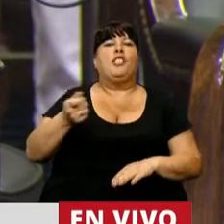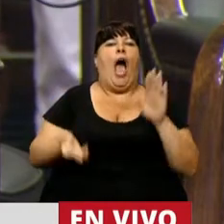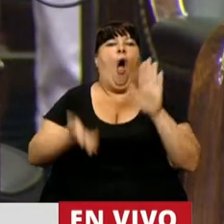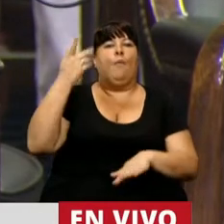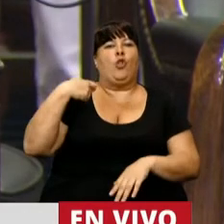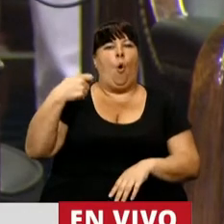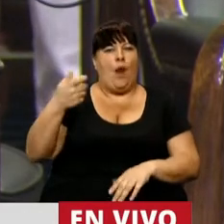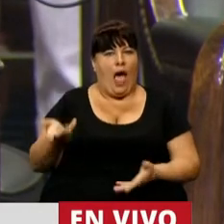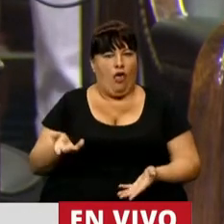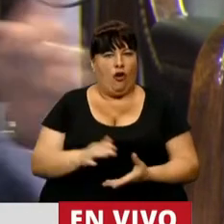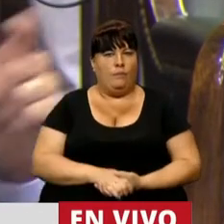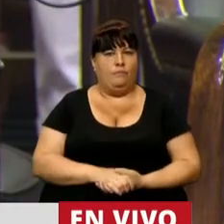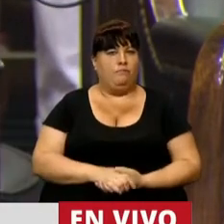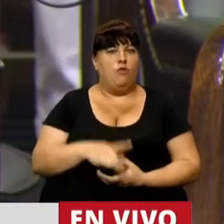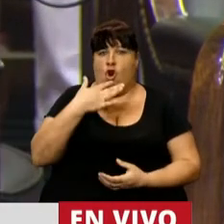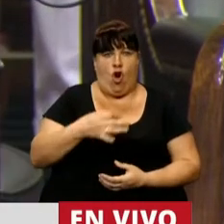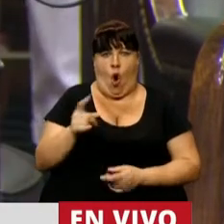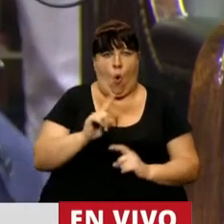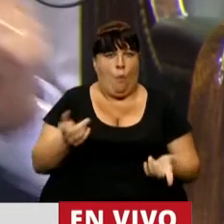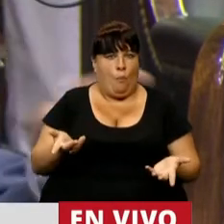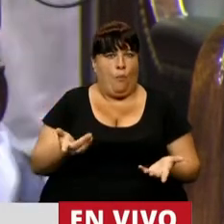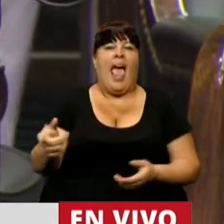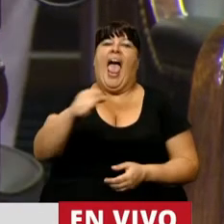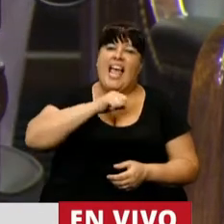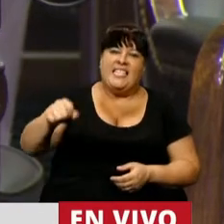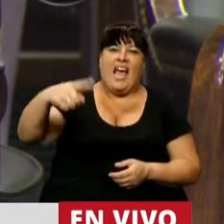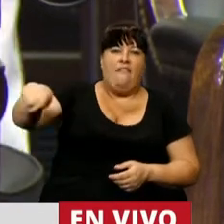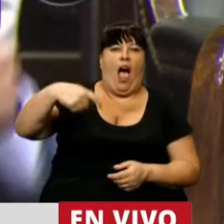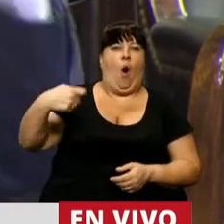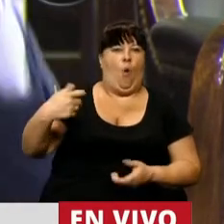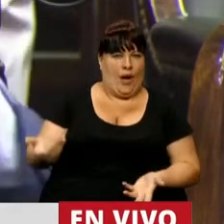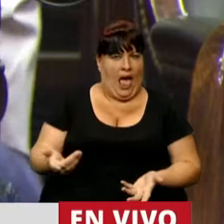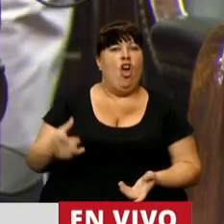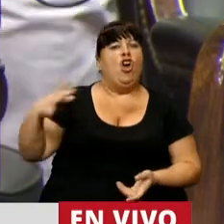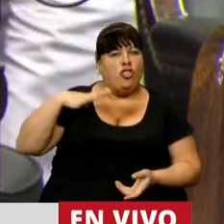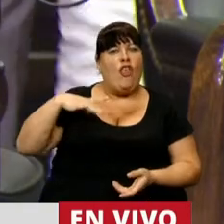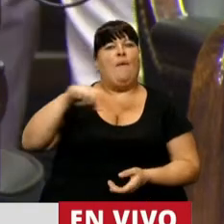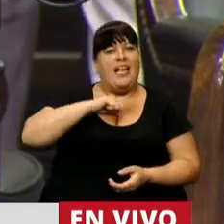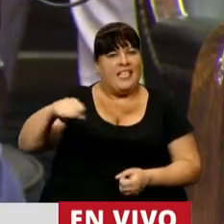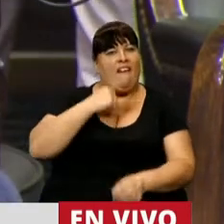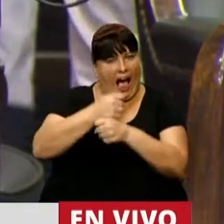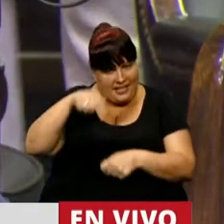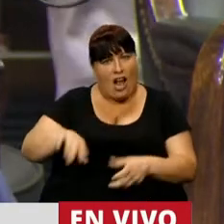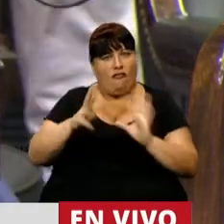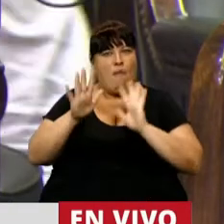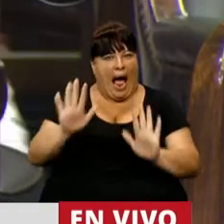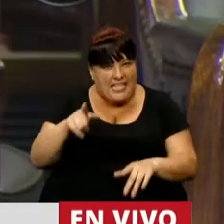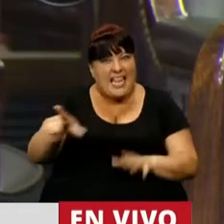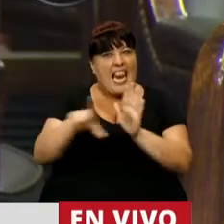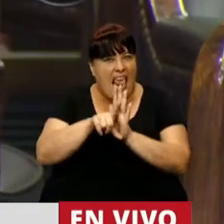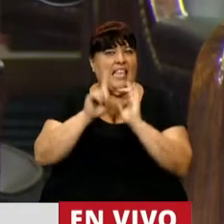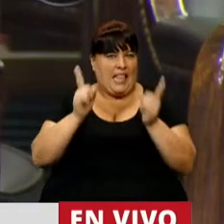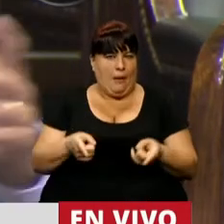20% de las jubilaciones. No cumplió, los estafó a los jubilados y los sigue estafando ahora, de esta manera y con esta